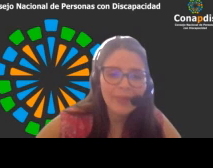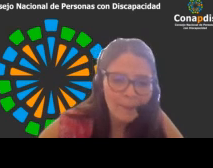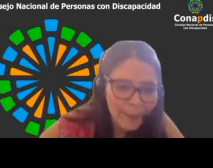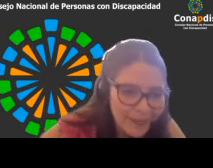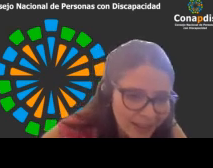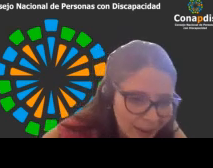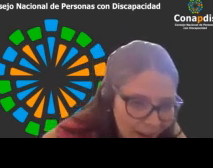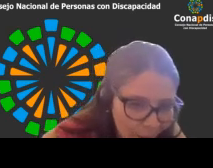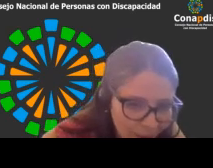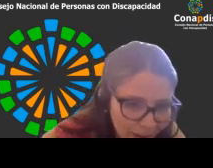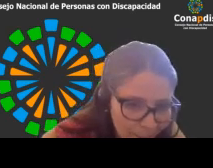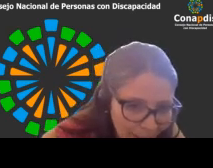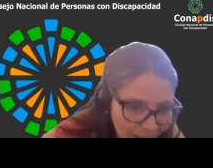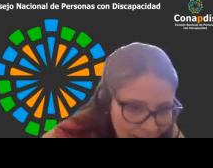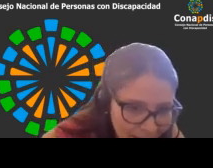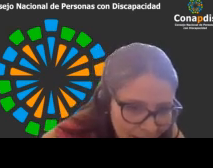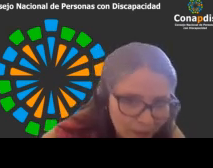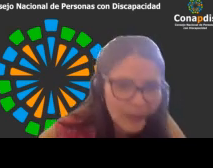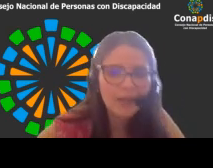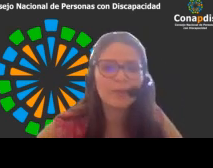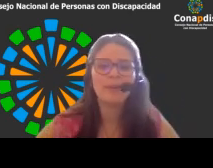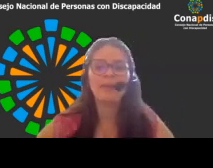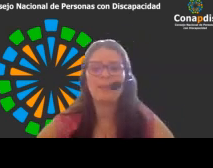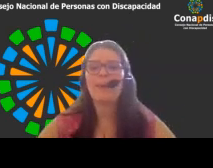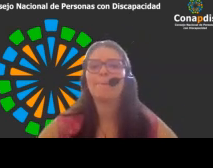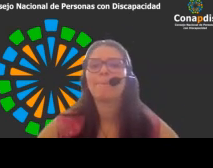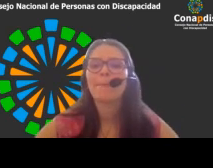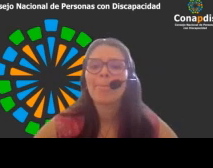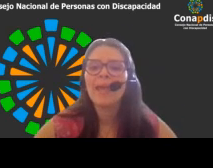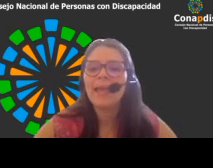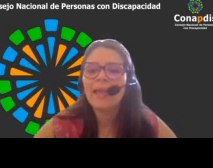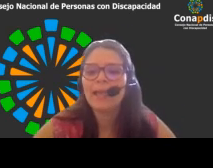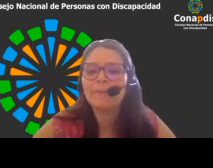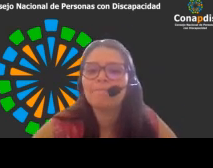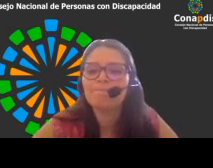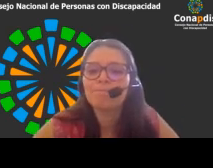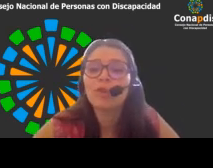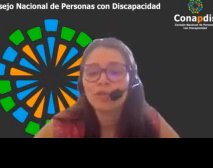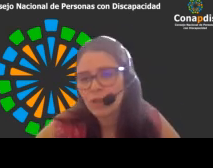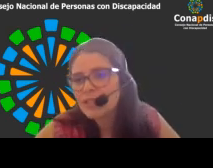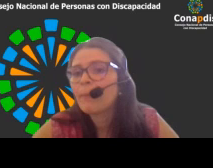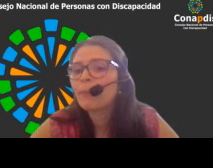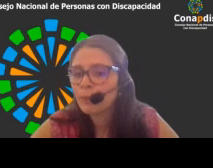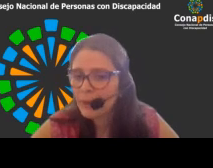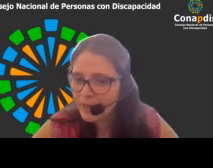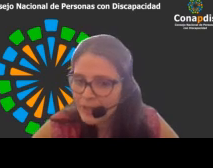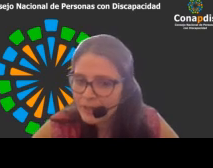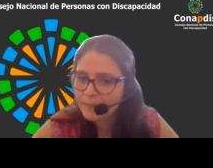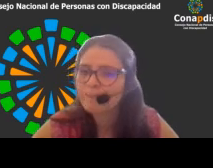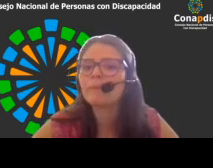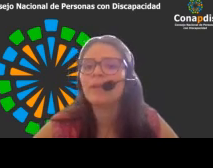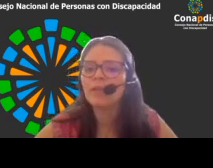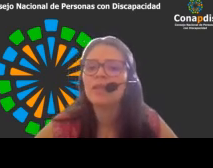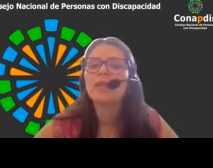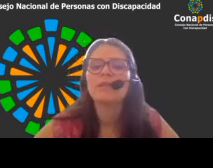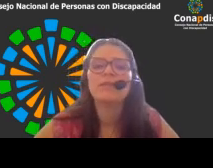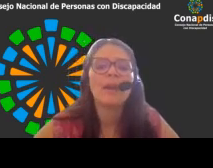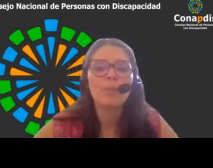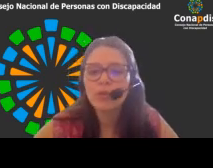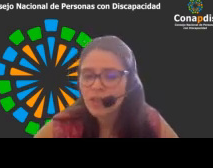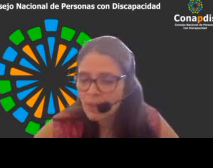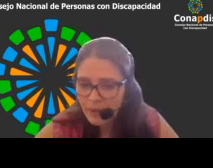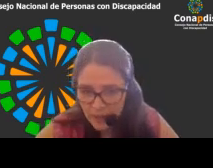voy a pasar a la otra para seguir explicando el tema Nosotros le llamamos barreras verdad